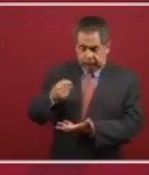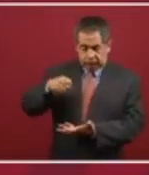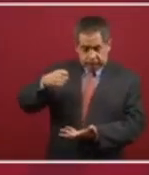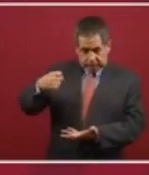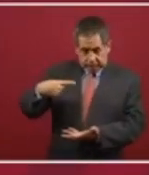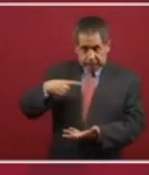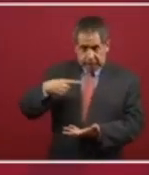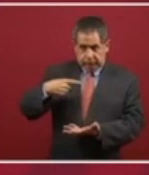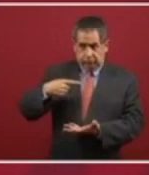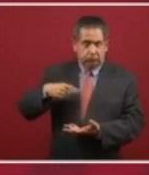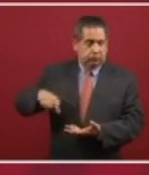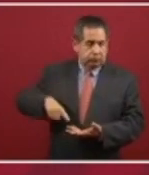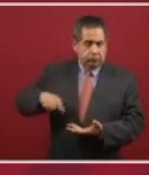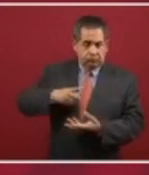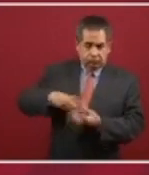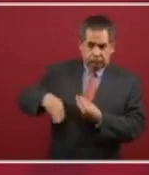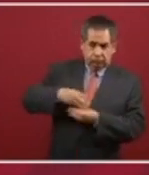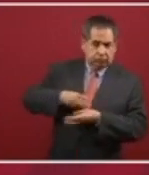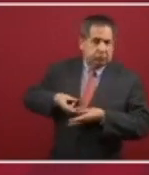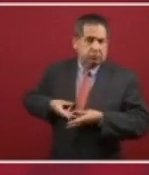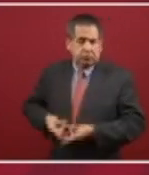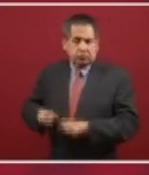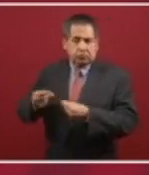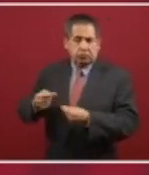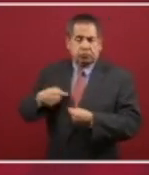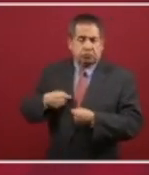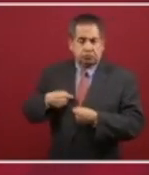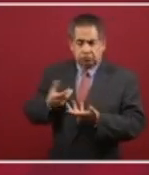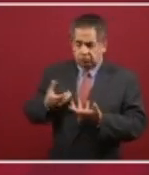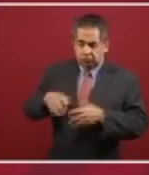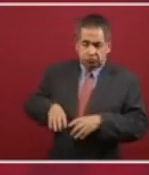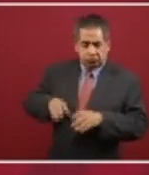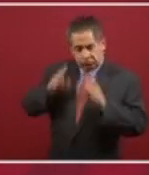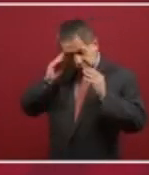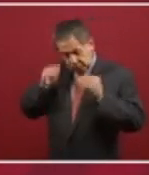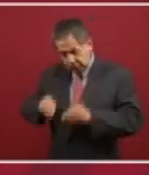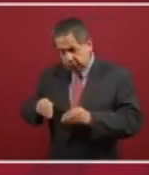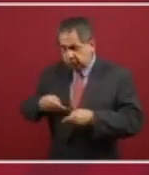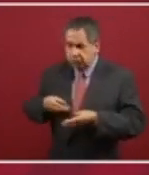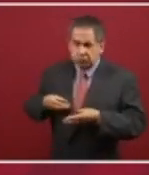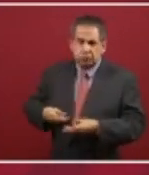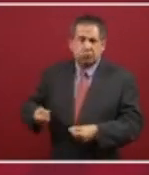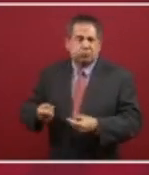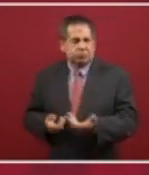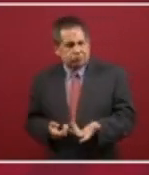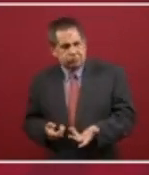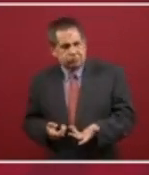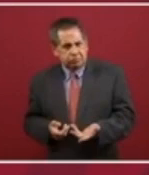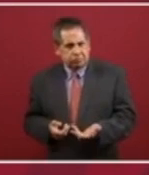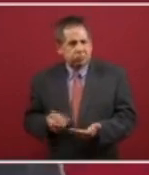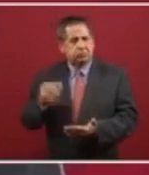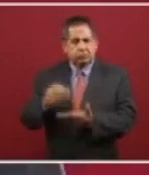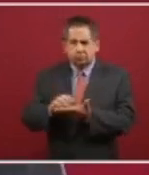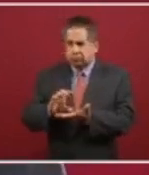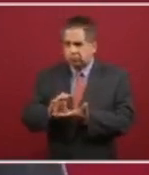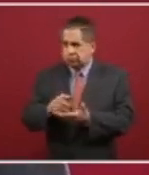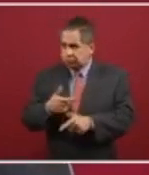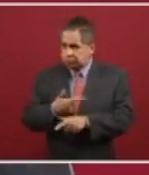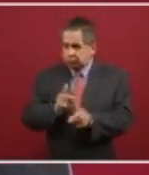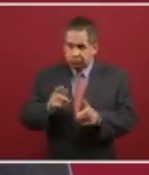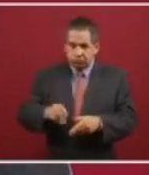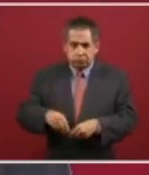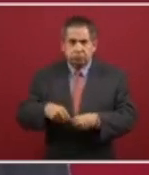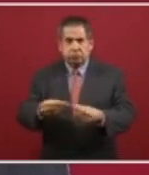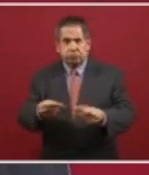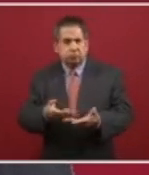gobierno. Nos ensimismemos y que no podamos liberar fondos